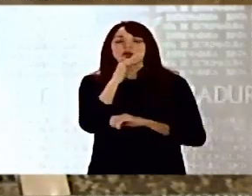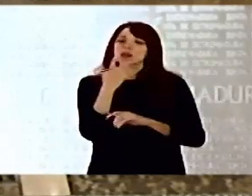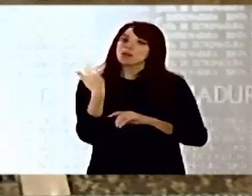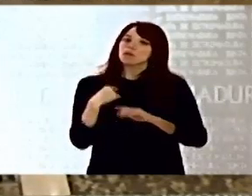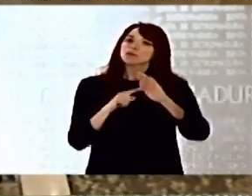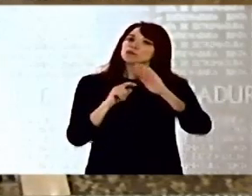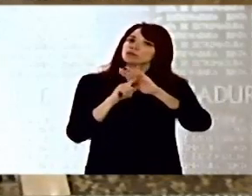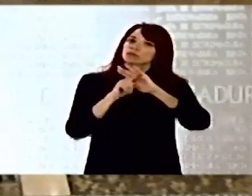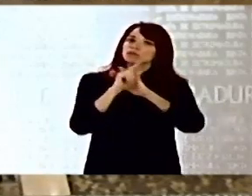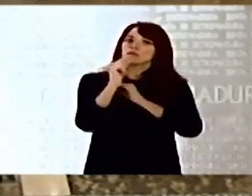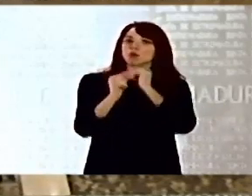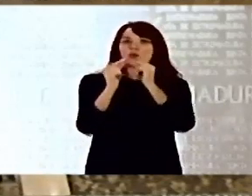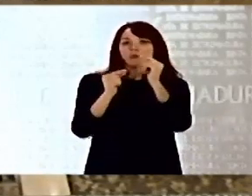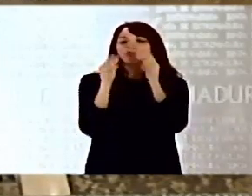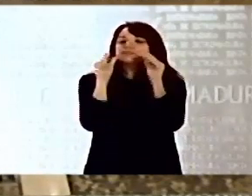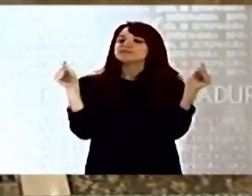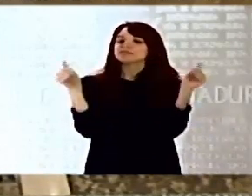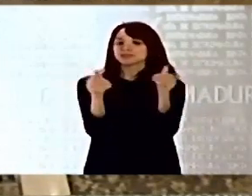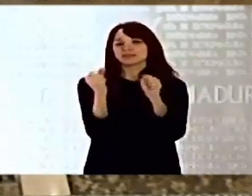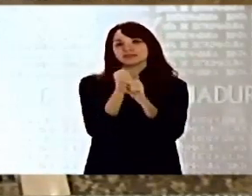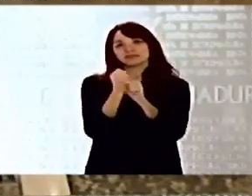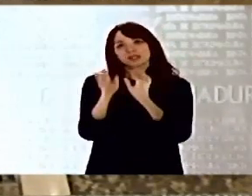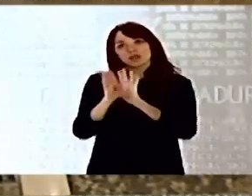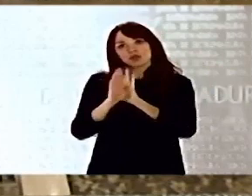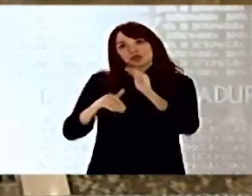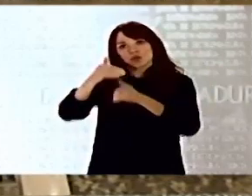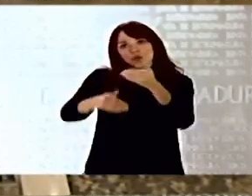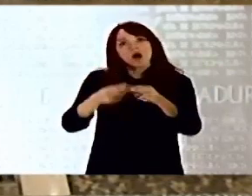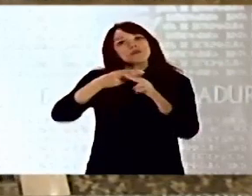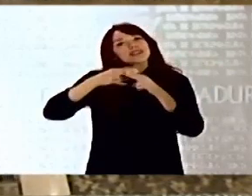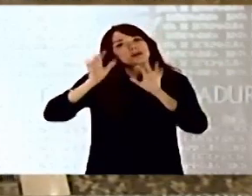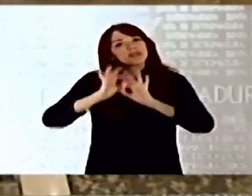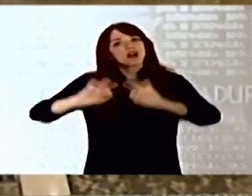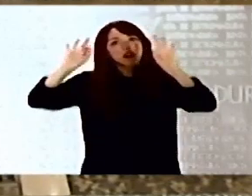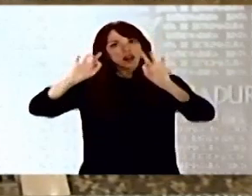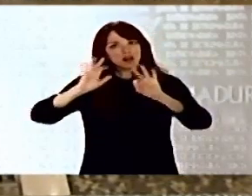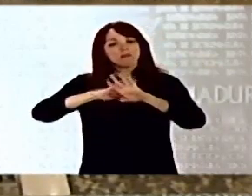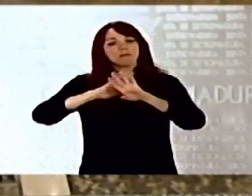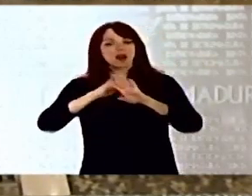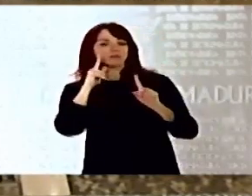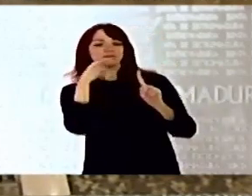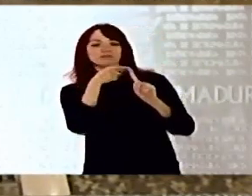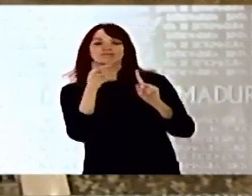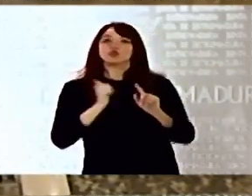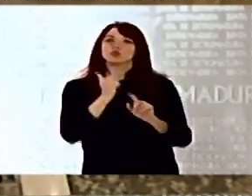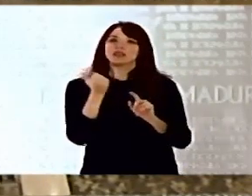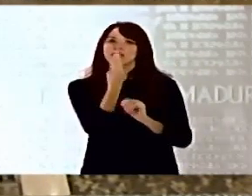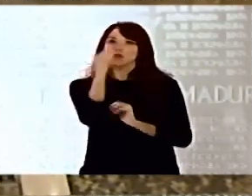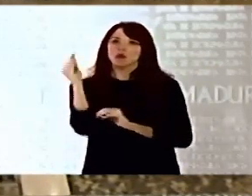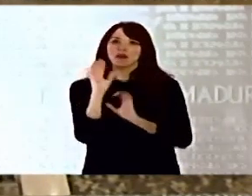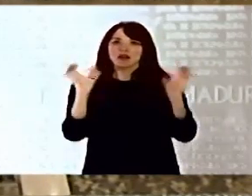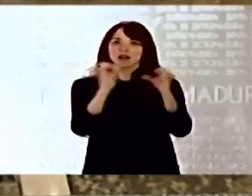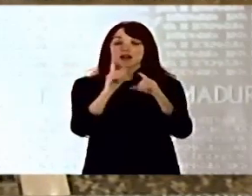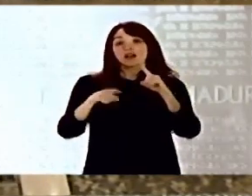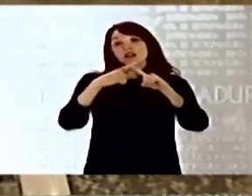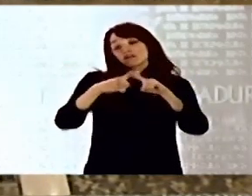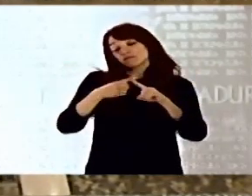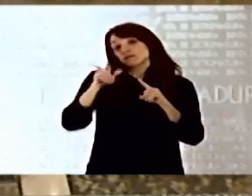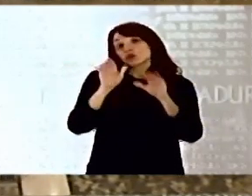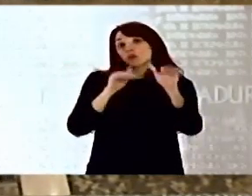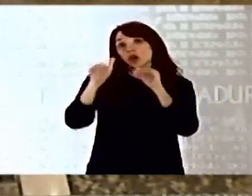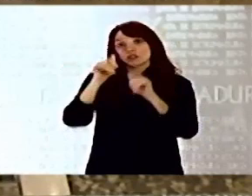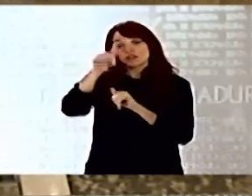queremos seguir trabajando con políticas definidas muy especialmente para dar oportunidades a los jóvenes, como la convocatoria que hoy